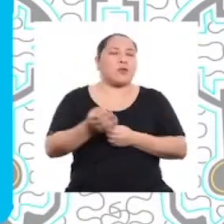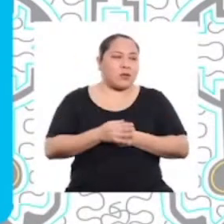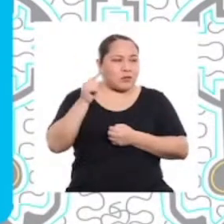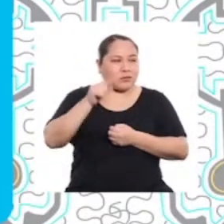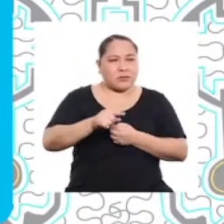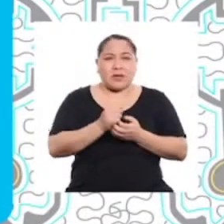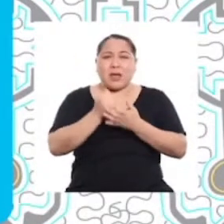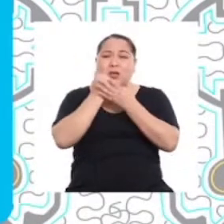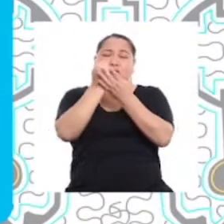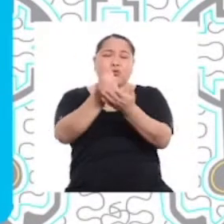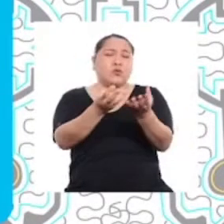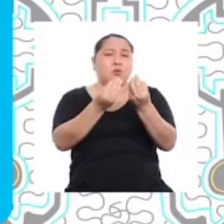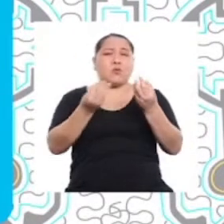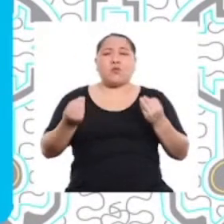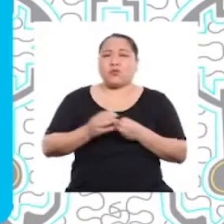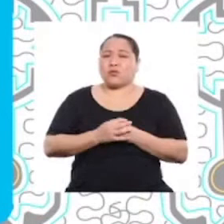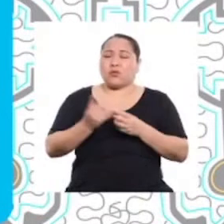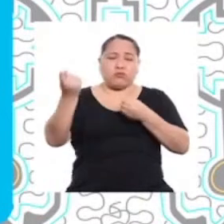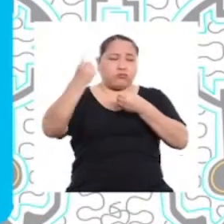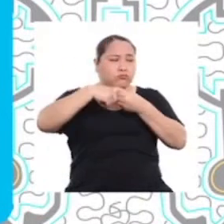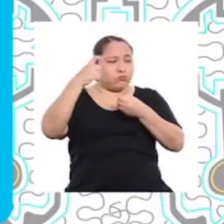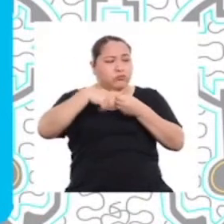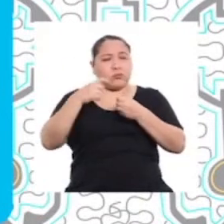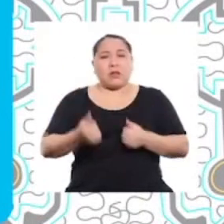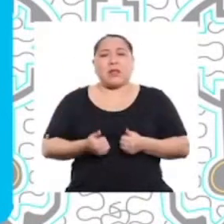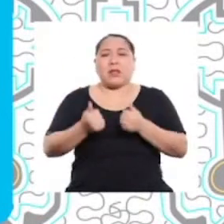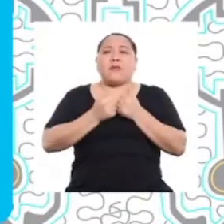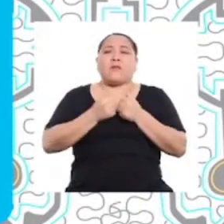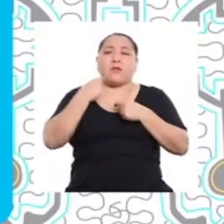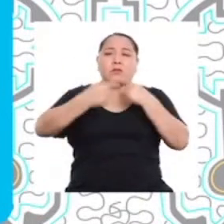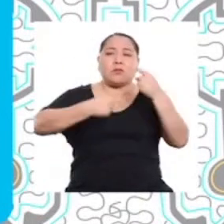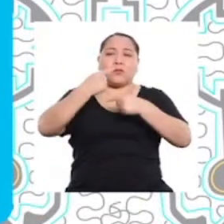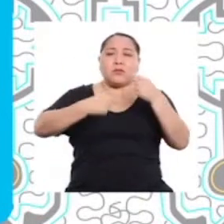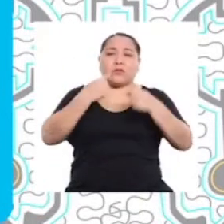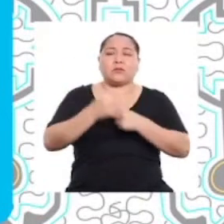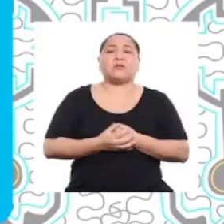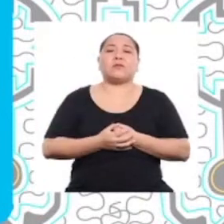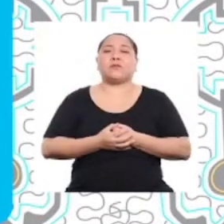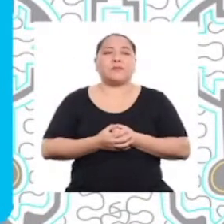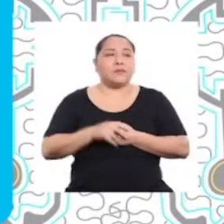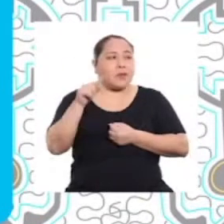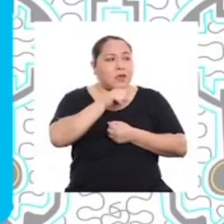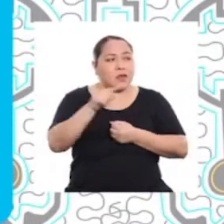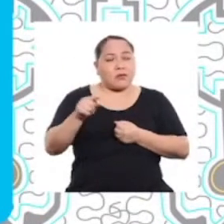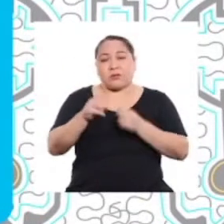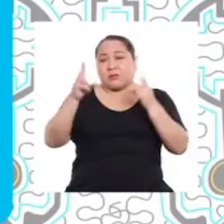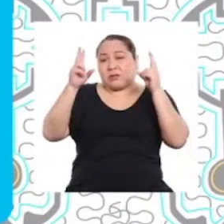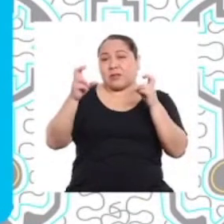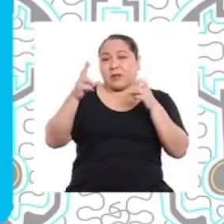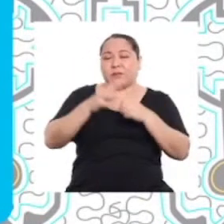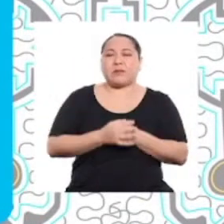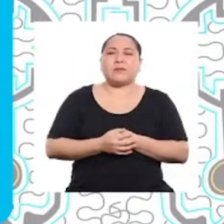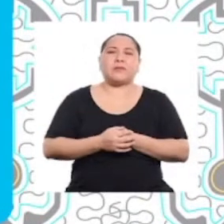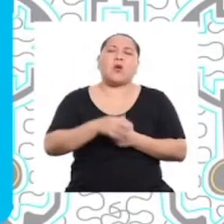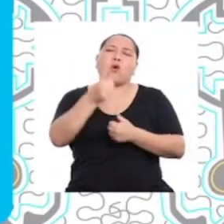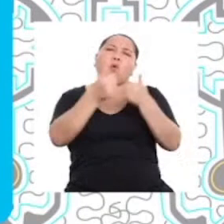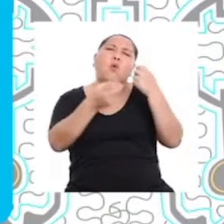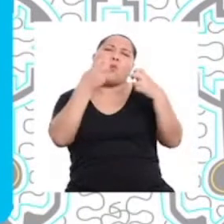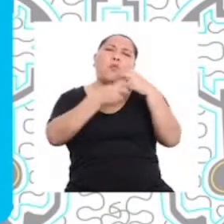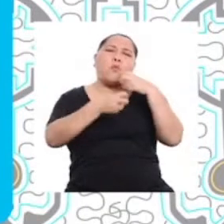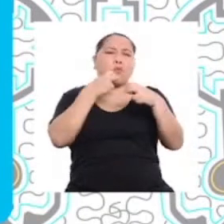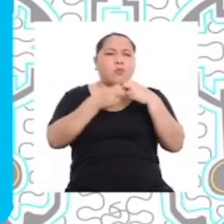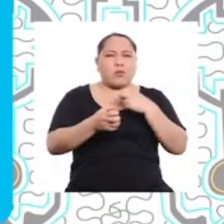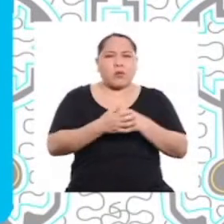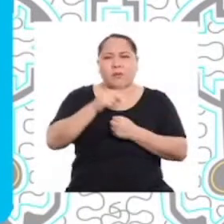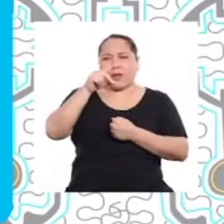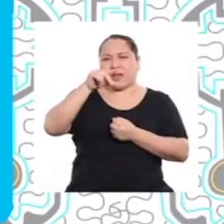porque son muy útiles y forman parte de nuestra vida cotidiana. En los casos, ¿qué